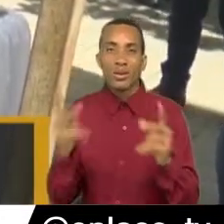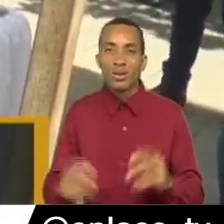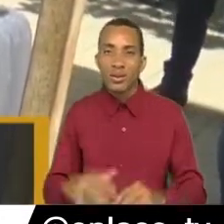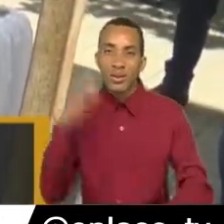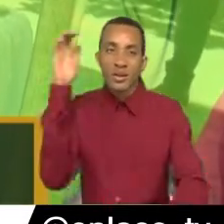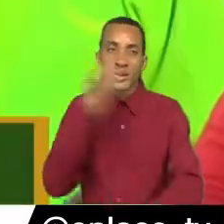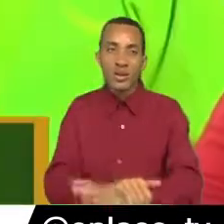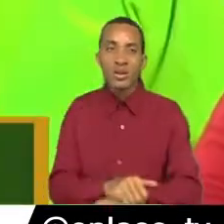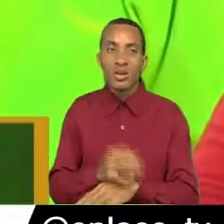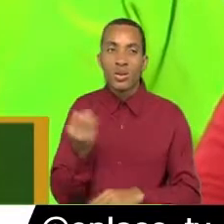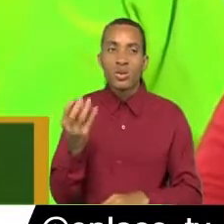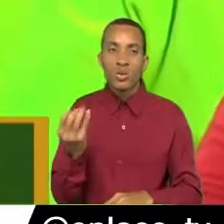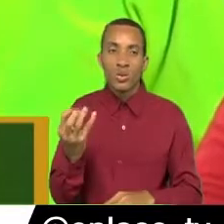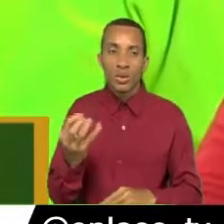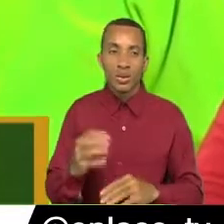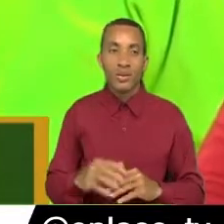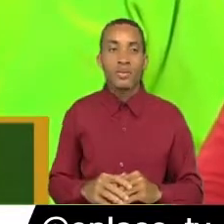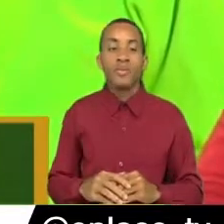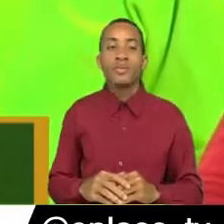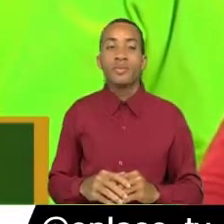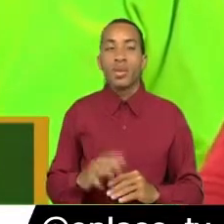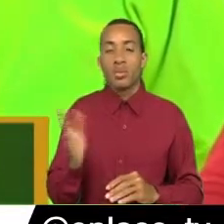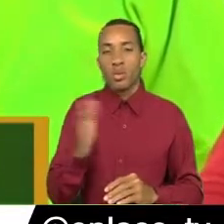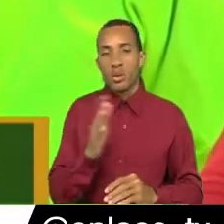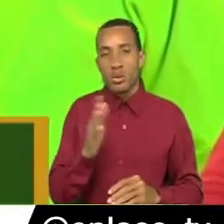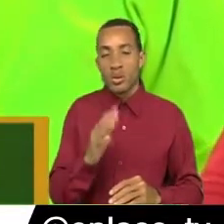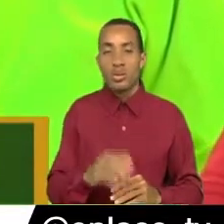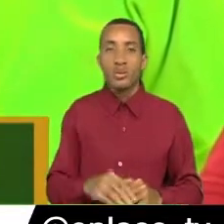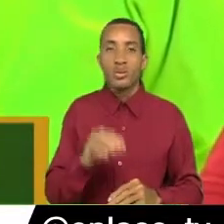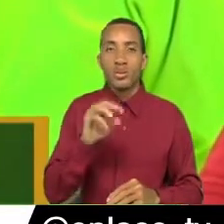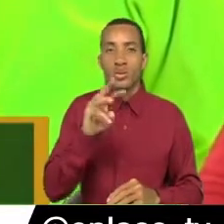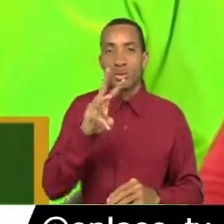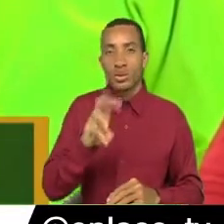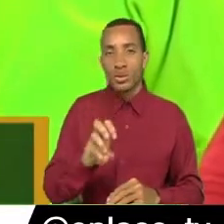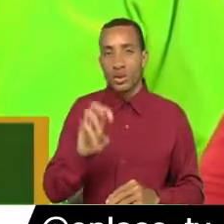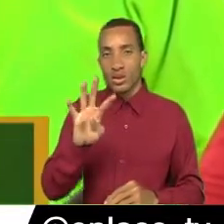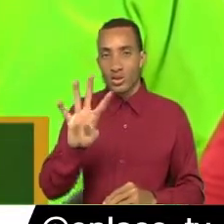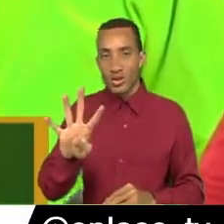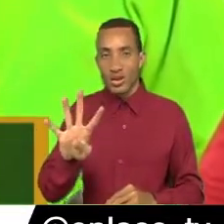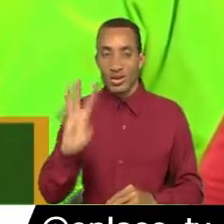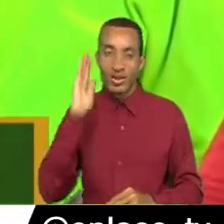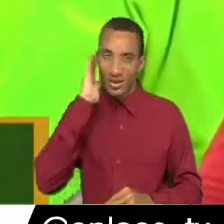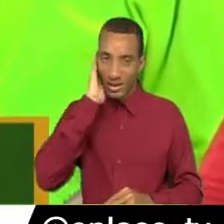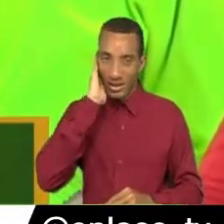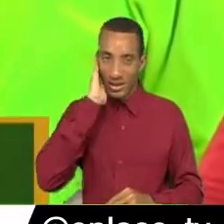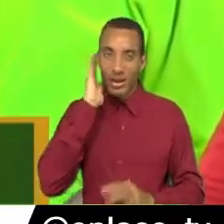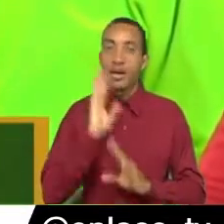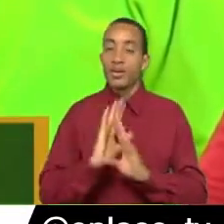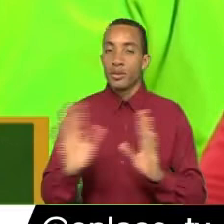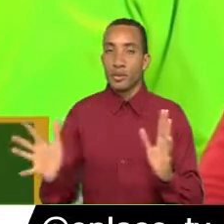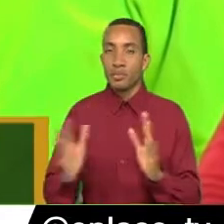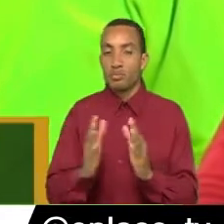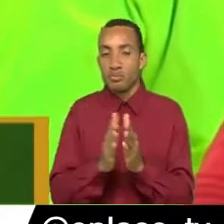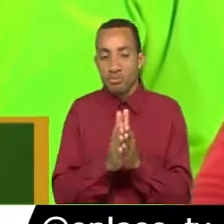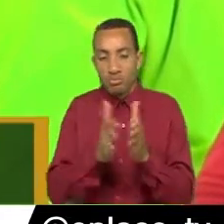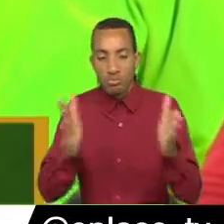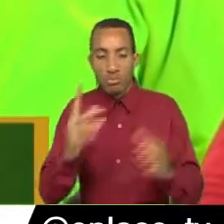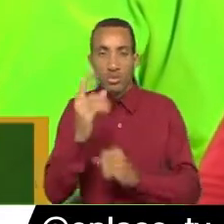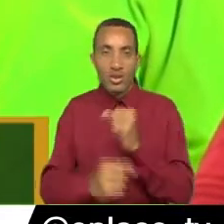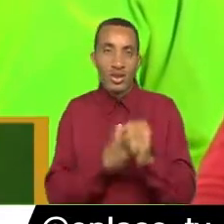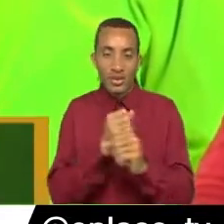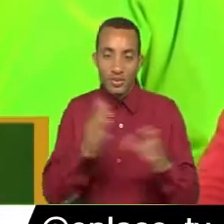celulares en la ciudad. Ya tenemos recuperados aproximadamente 84 celulares en lo que va corrido del año y tenemos